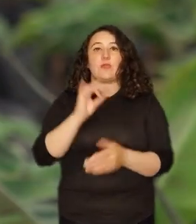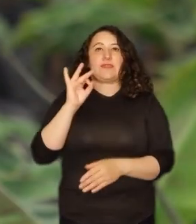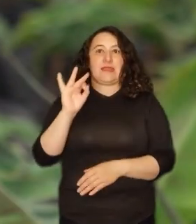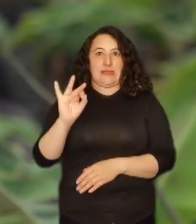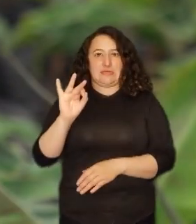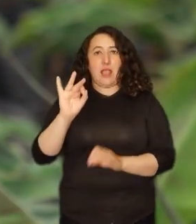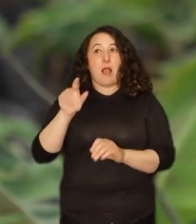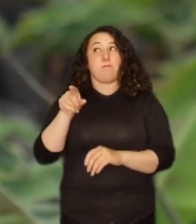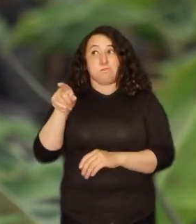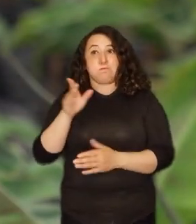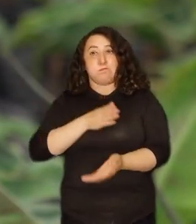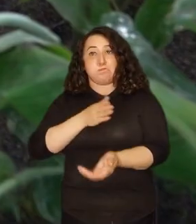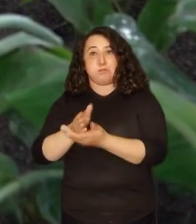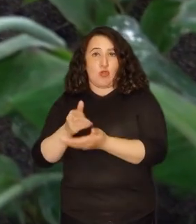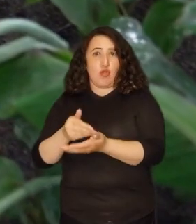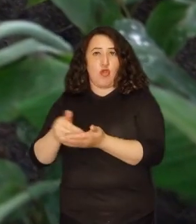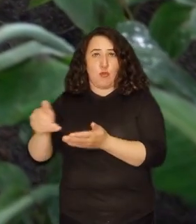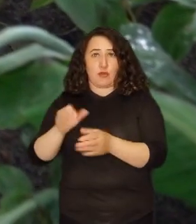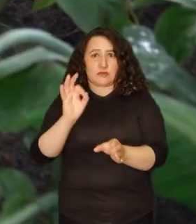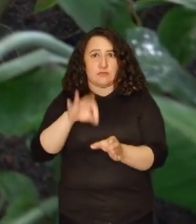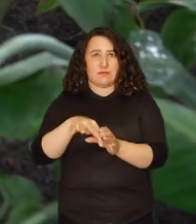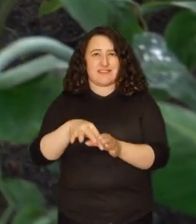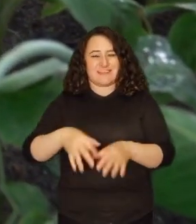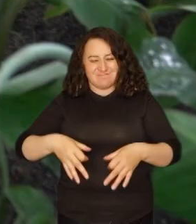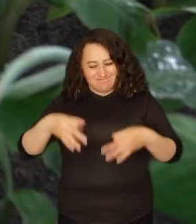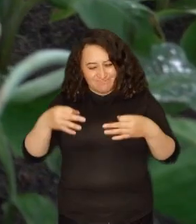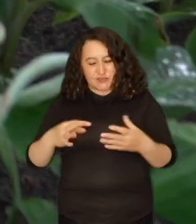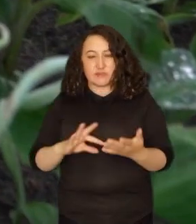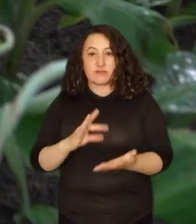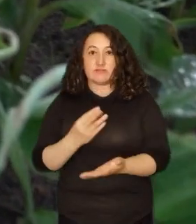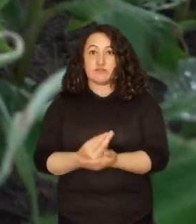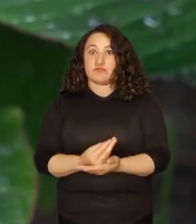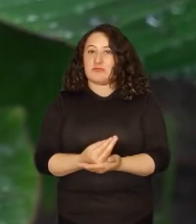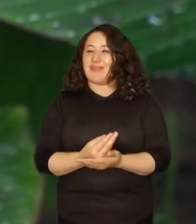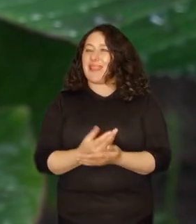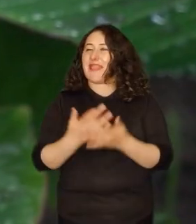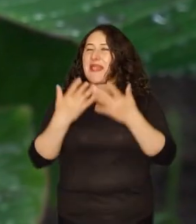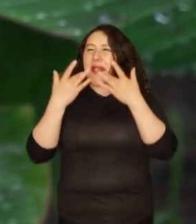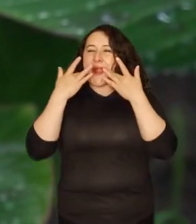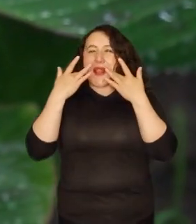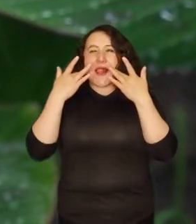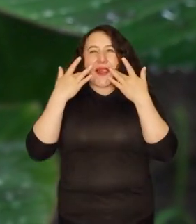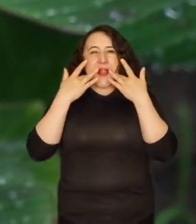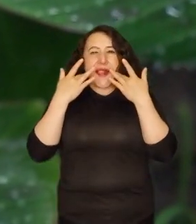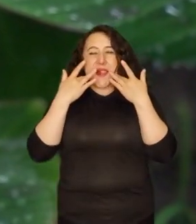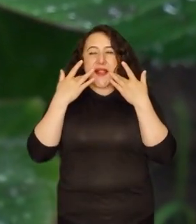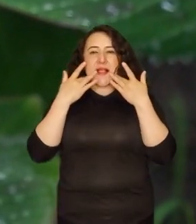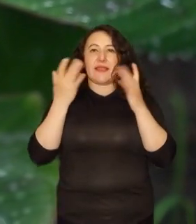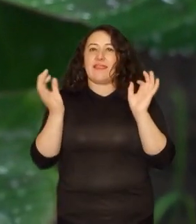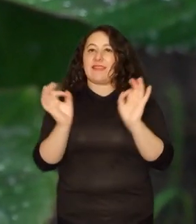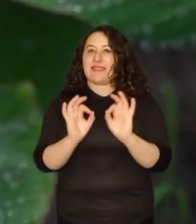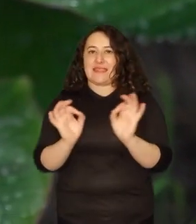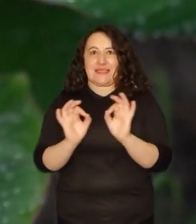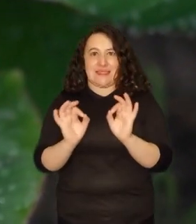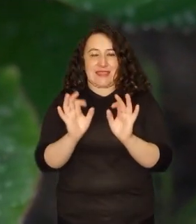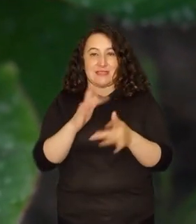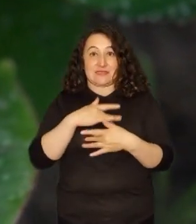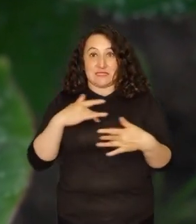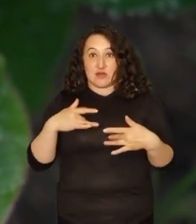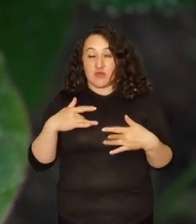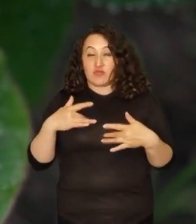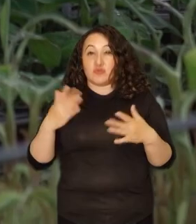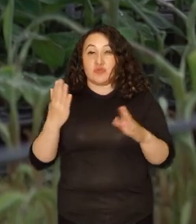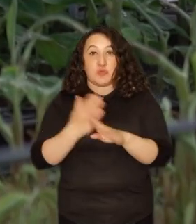en los cuales pueden adquirir su semilla, donde se garantiza que al momento no tienen ninguna complicación en problemas